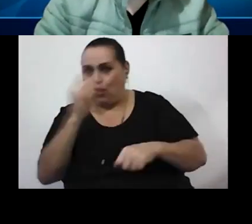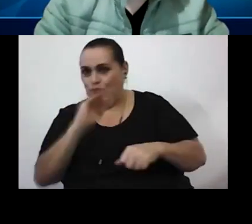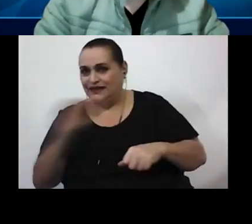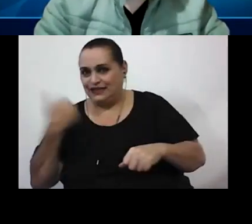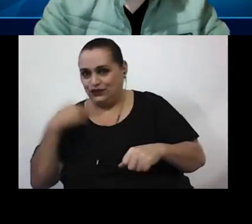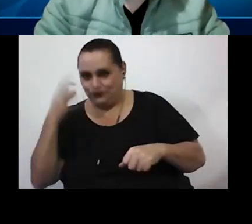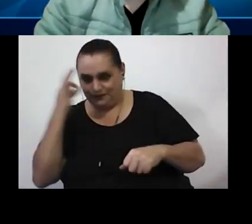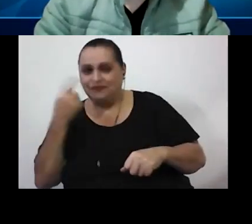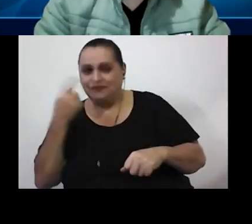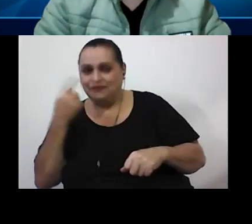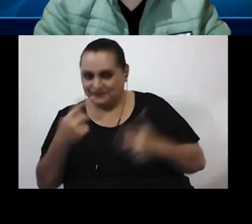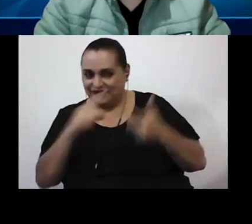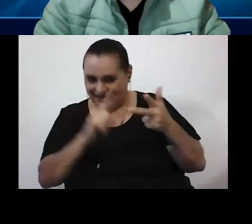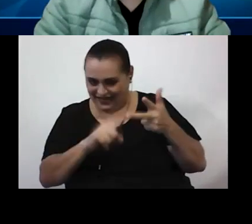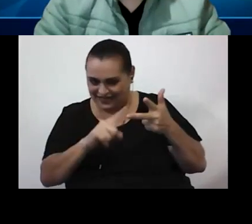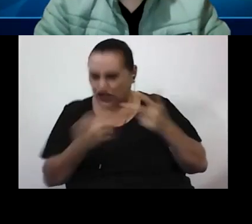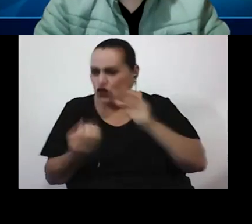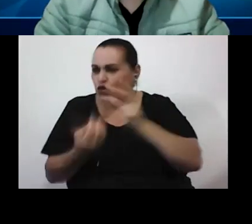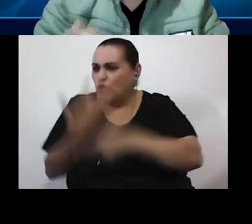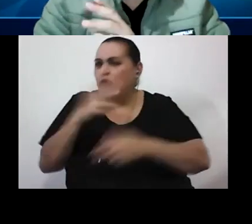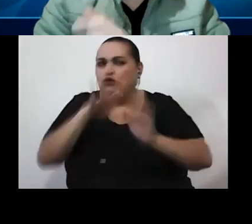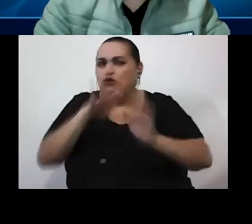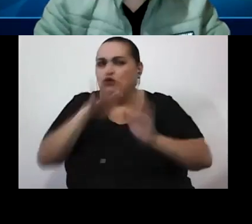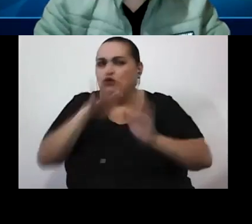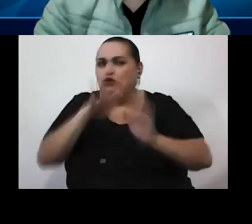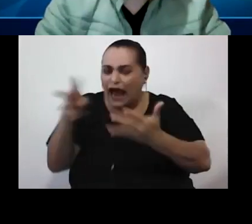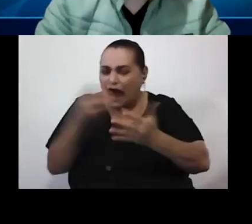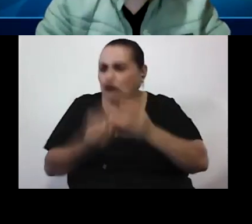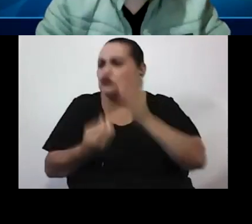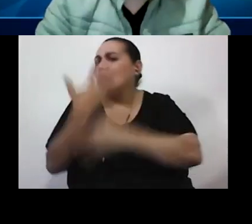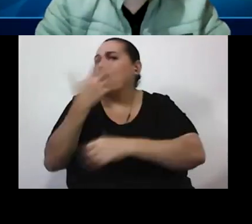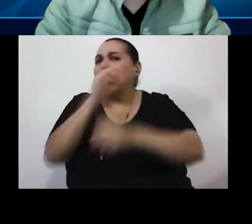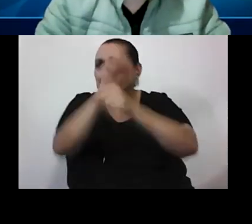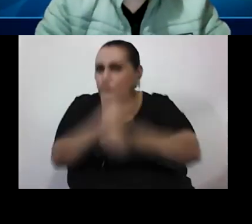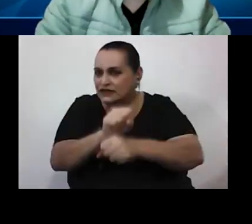esto. Nuevos horarios, nuevas rutinas.